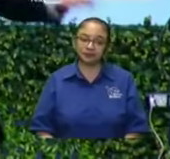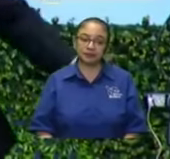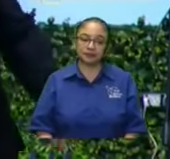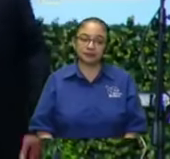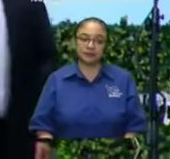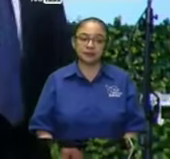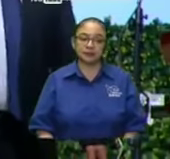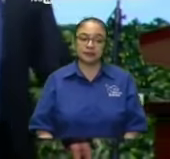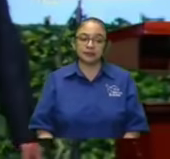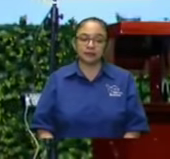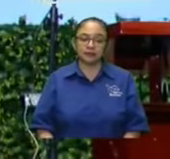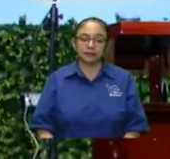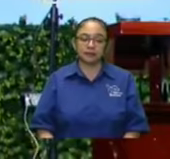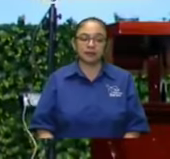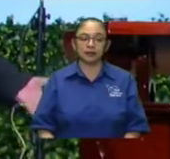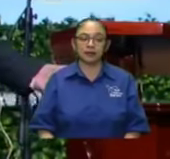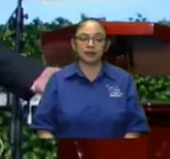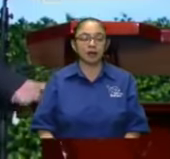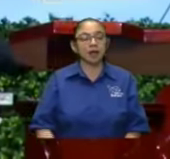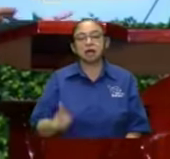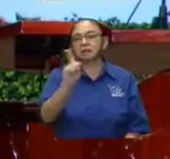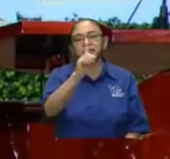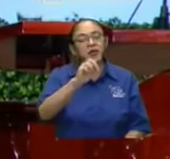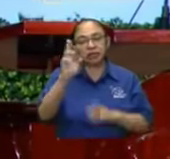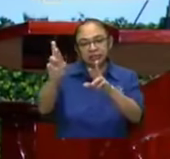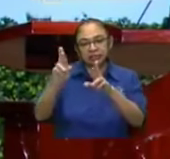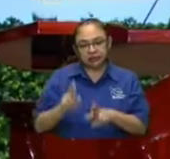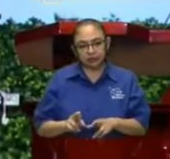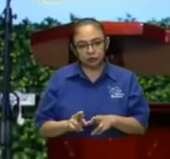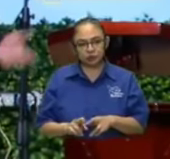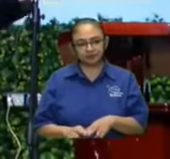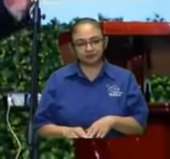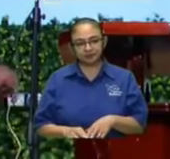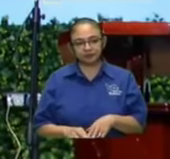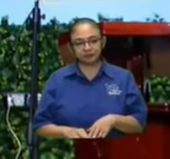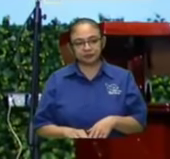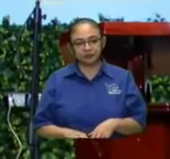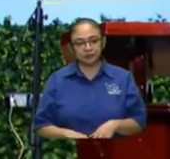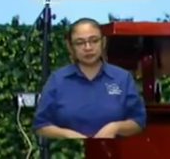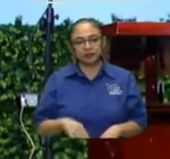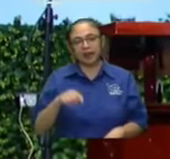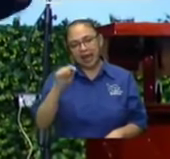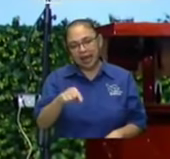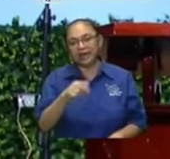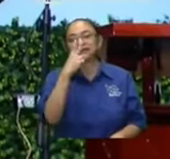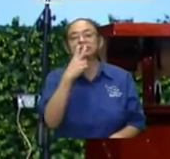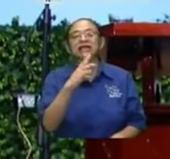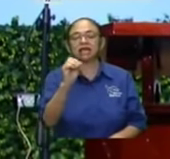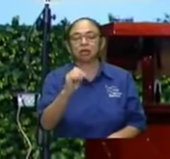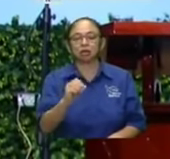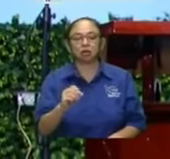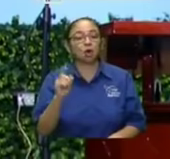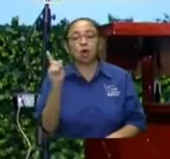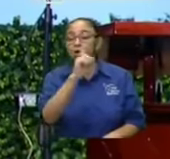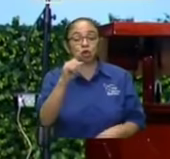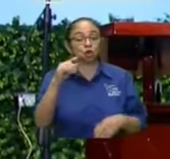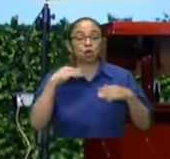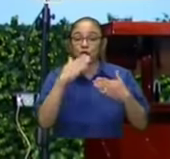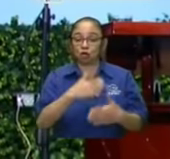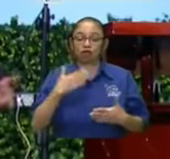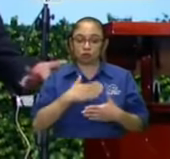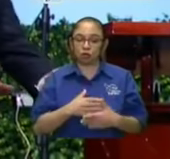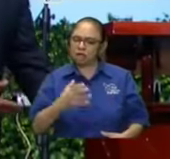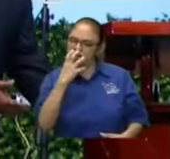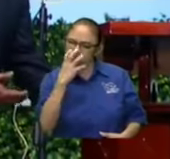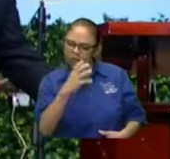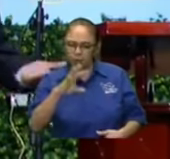nos da la paternidad. No las recibimos. Este hombre le habían dado su herencia y no se la había disfrutado. Y bravo, porque el otro había regresado. Si